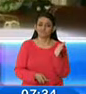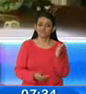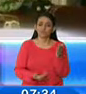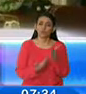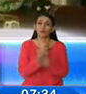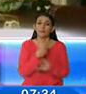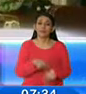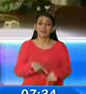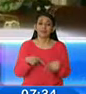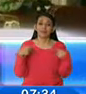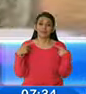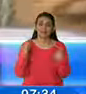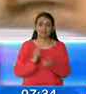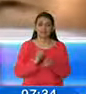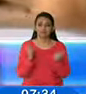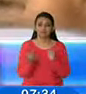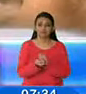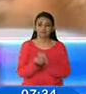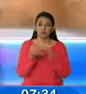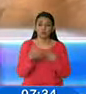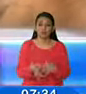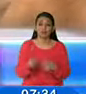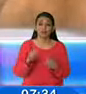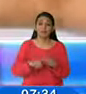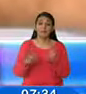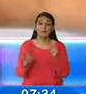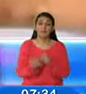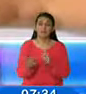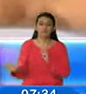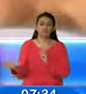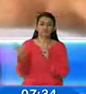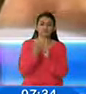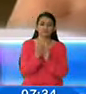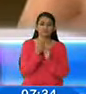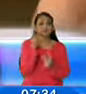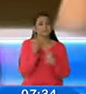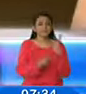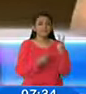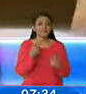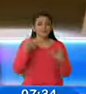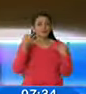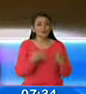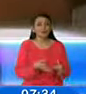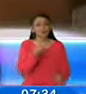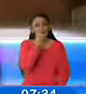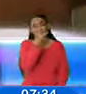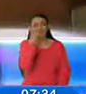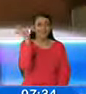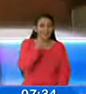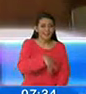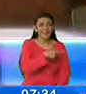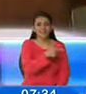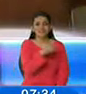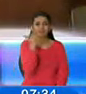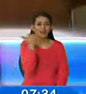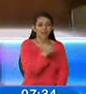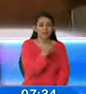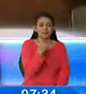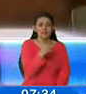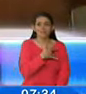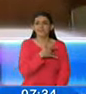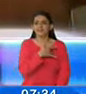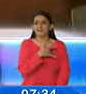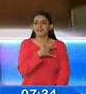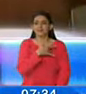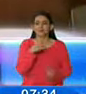nuevo camino. Un amigo cercano, en medio de una visita, le contaría una broma que le sacó una sonrisa. Allí